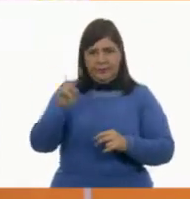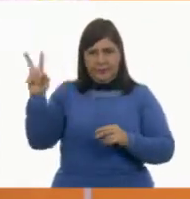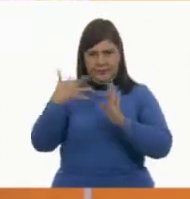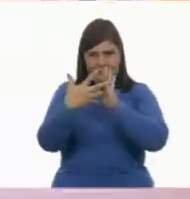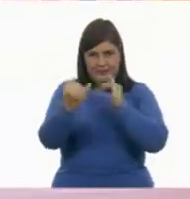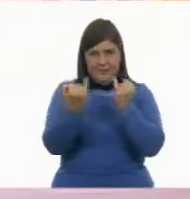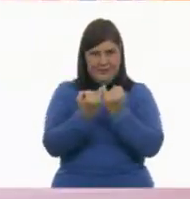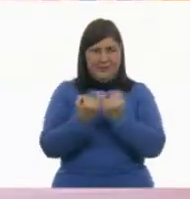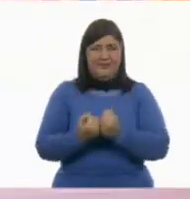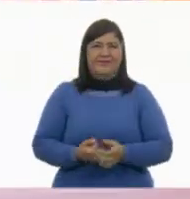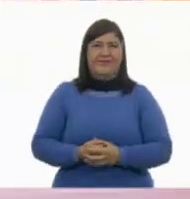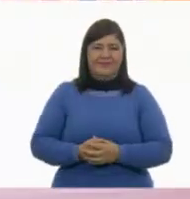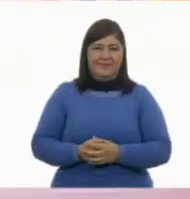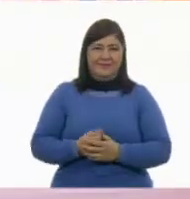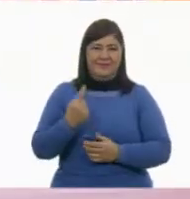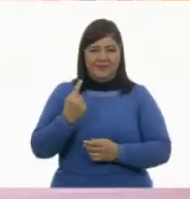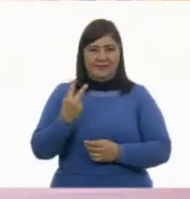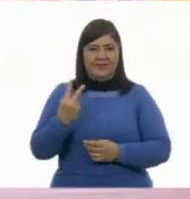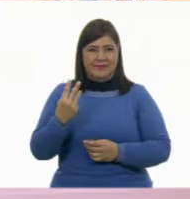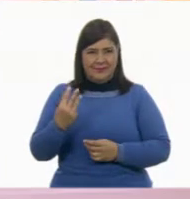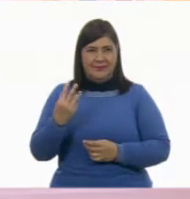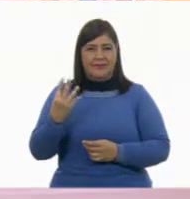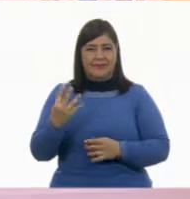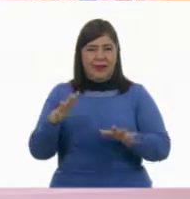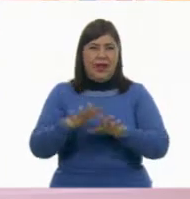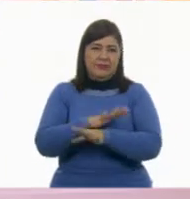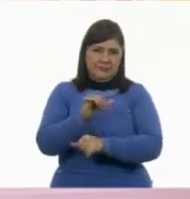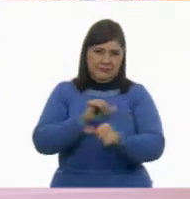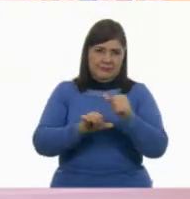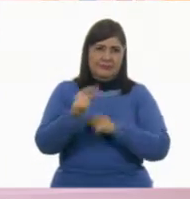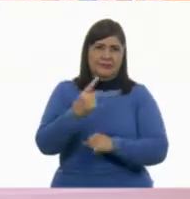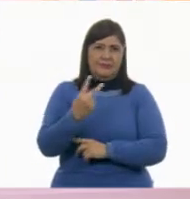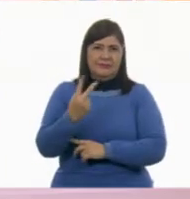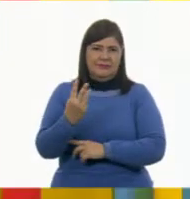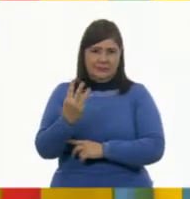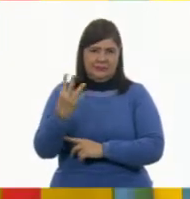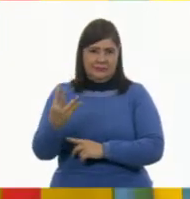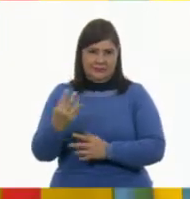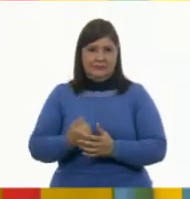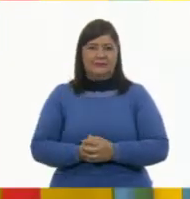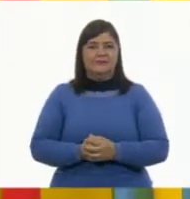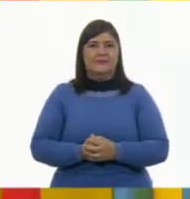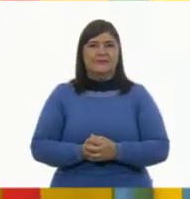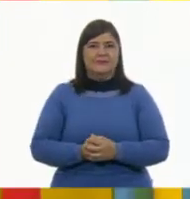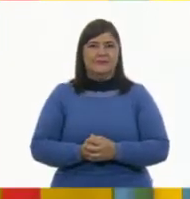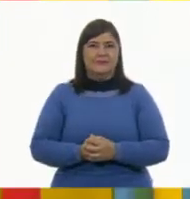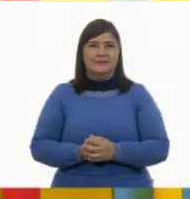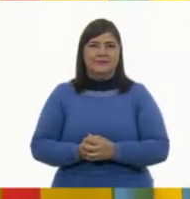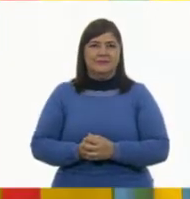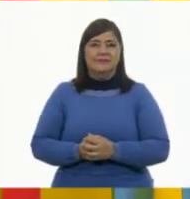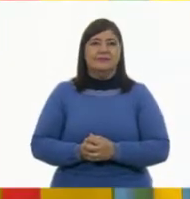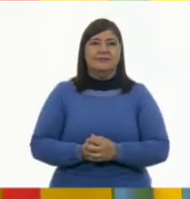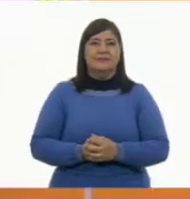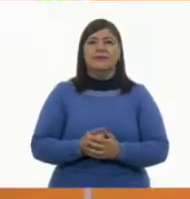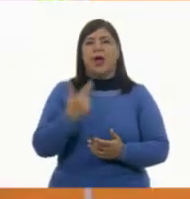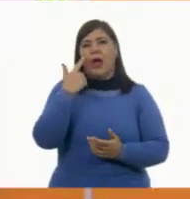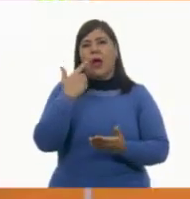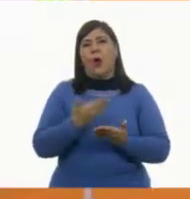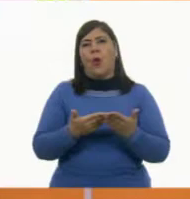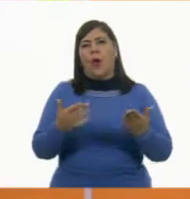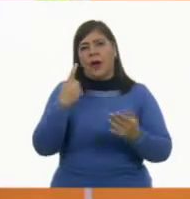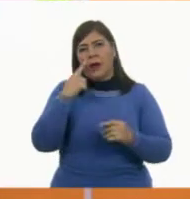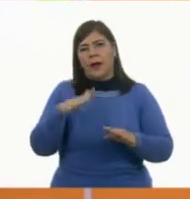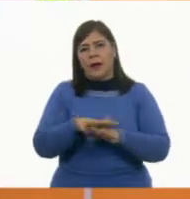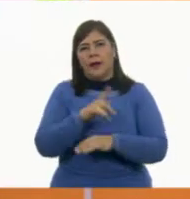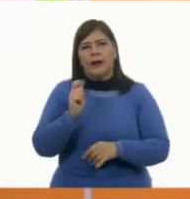1, 2, 3, cambio y 1, 2, 3, cambio. ¿Qué tal que ahora hacemos